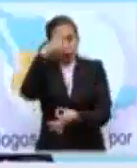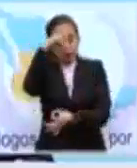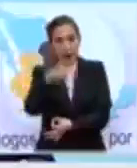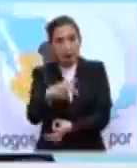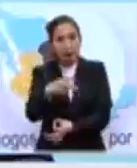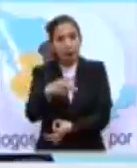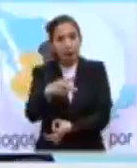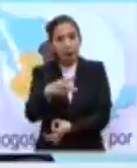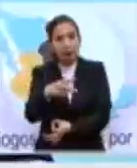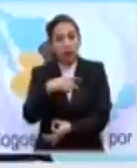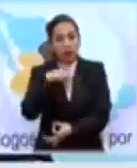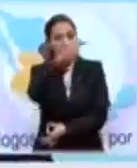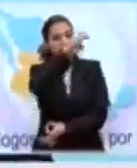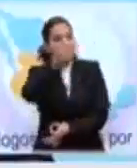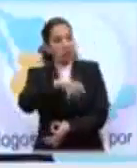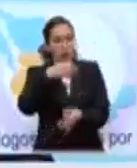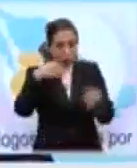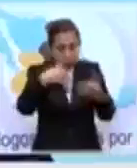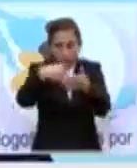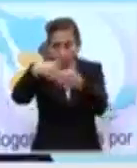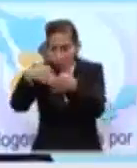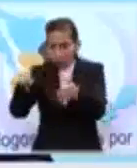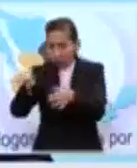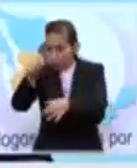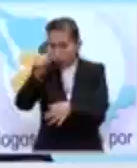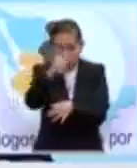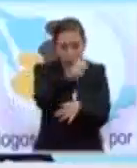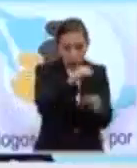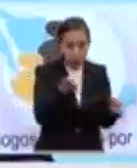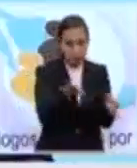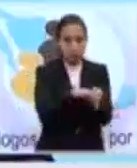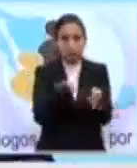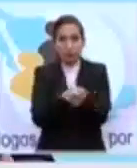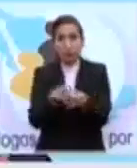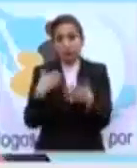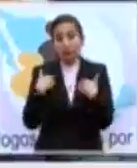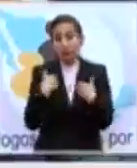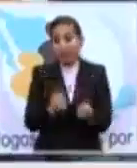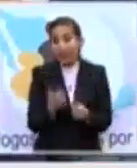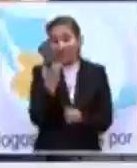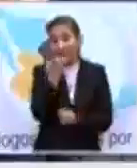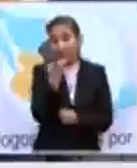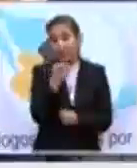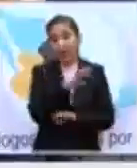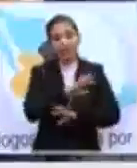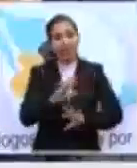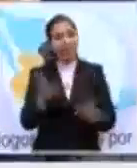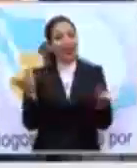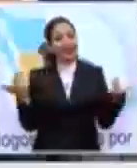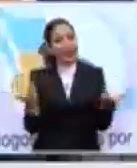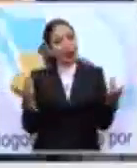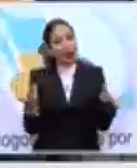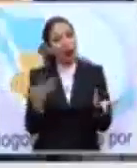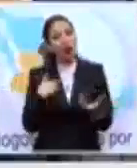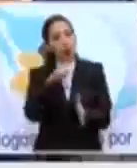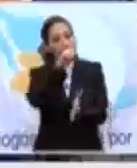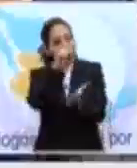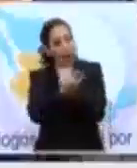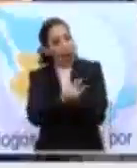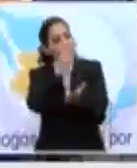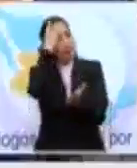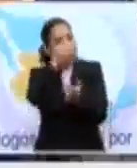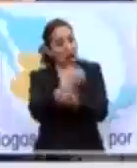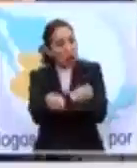Tenemos las pizzas en cada esquina. Eso hay que entenderlo y entonces ya hacemos que vamos a hacer una ley para